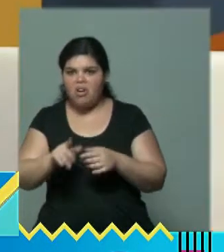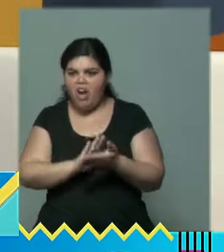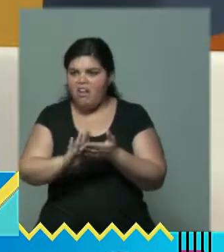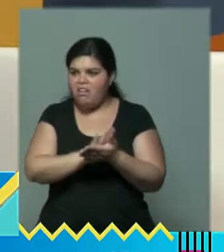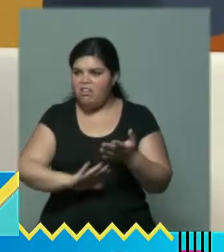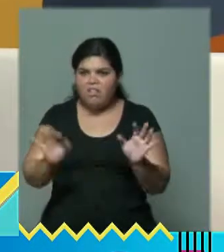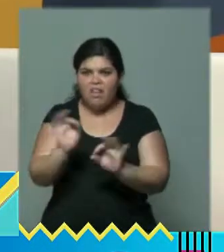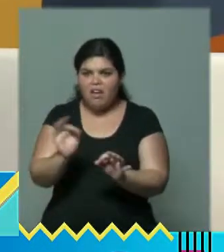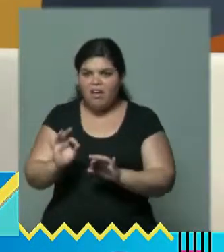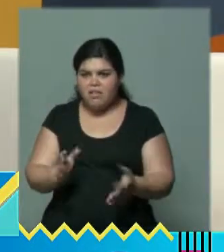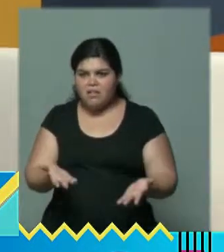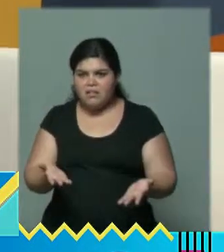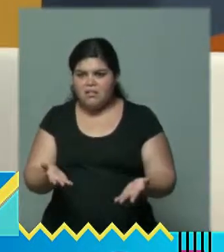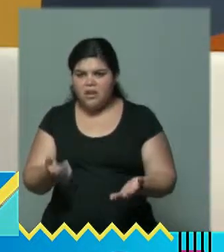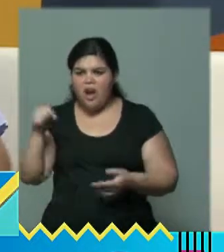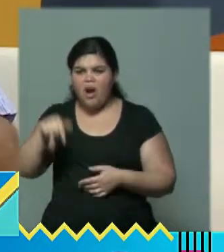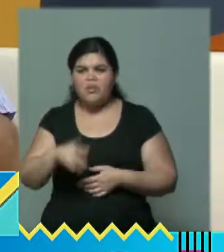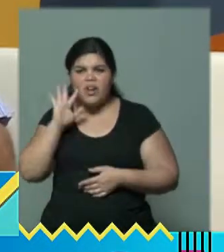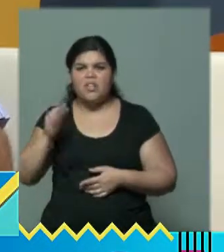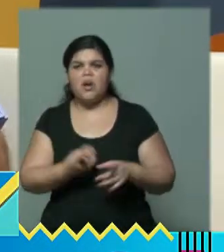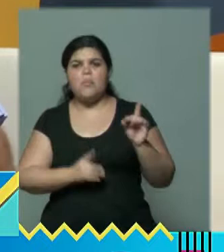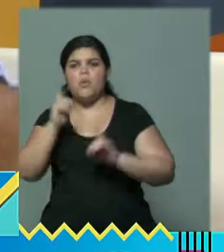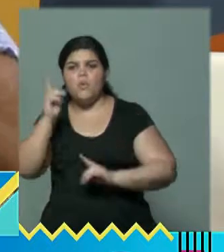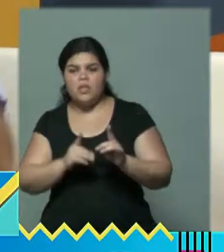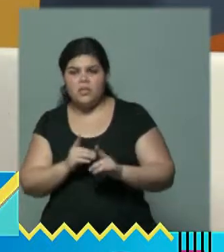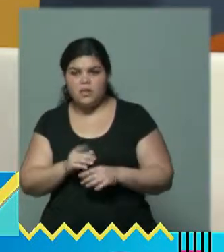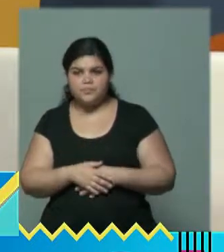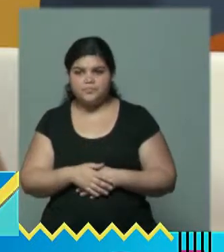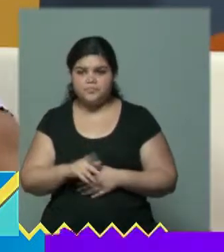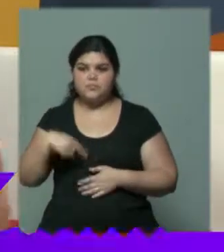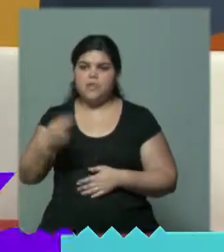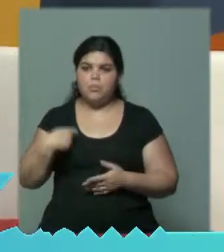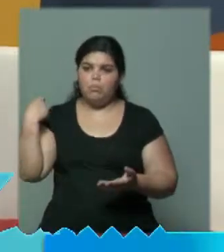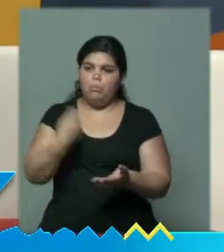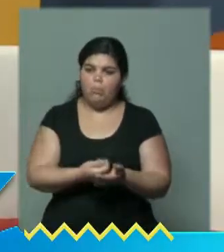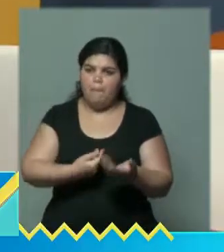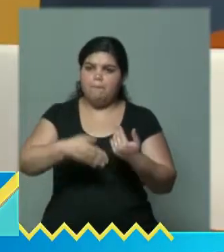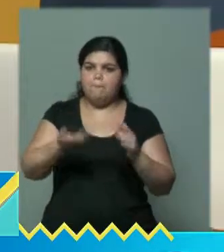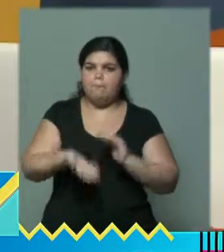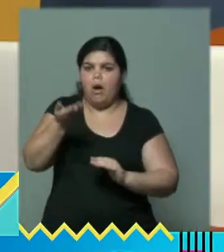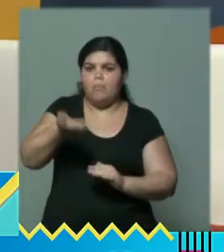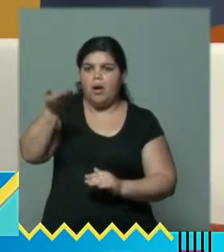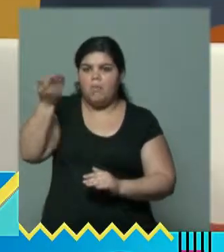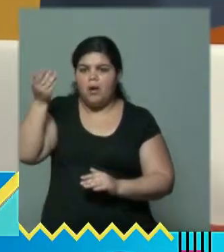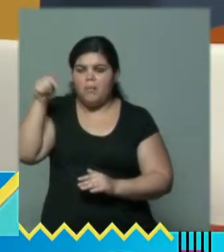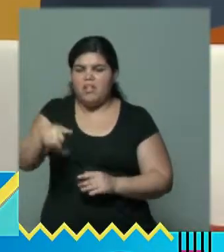apareciendo. Lo único que estamos viendo es que cada vez tenemos que poner más plata por peores servicios